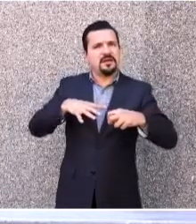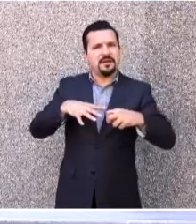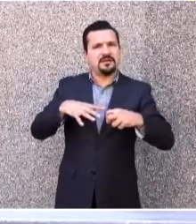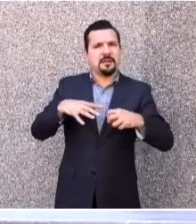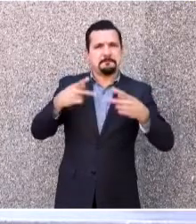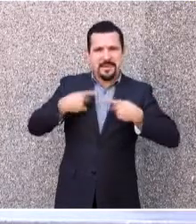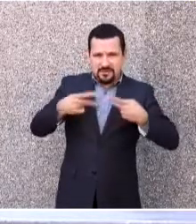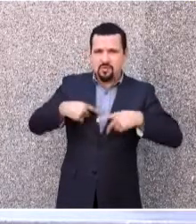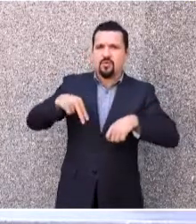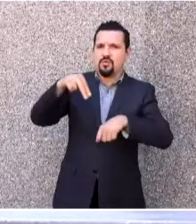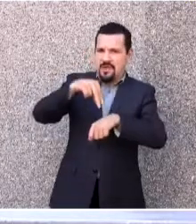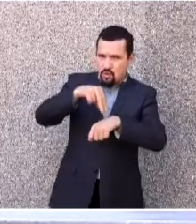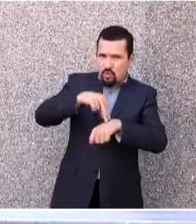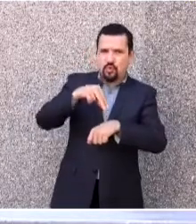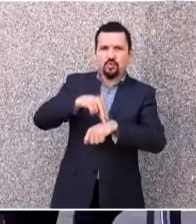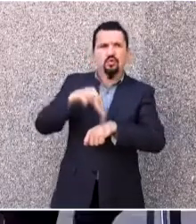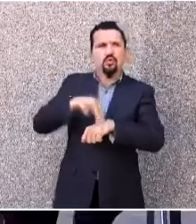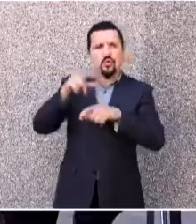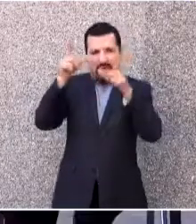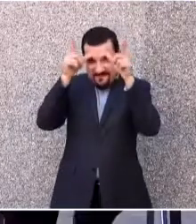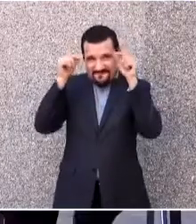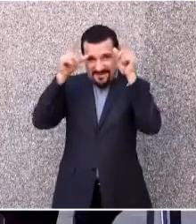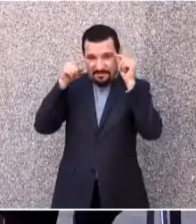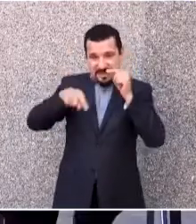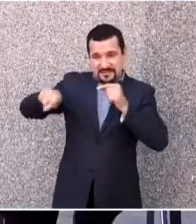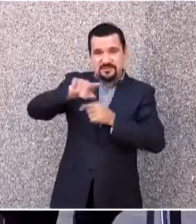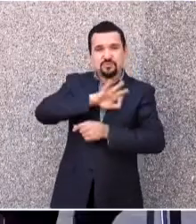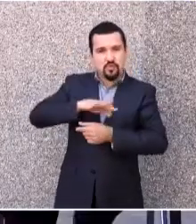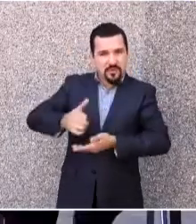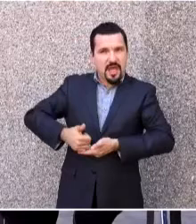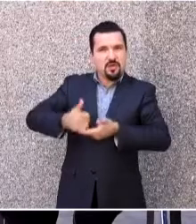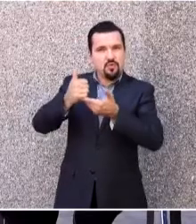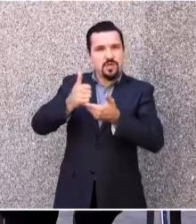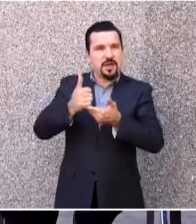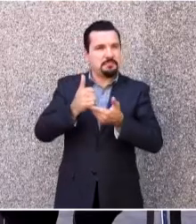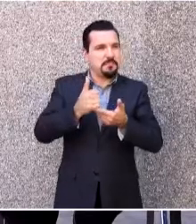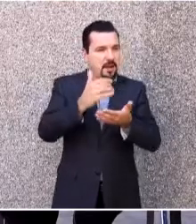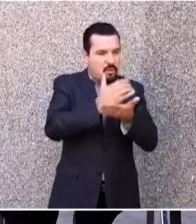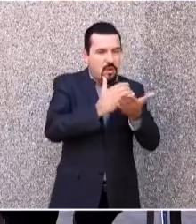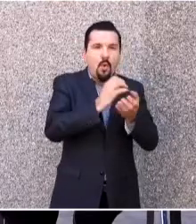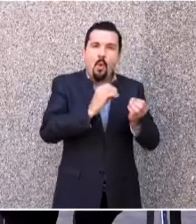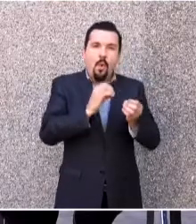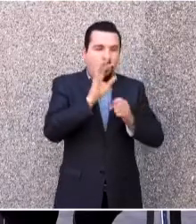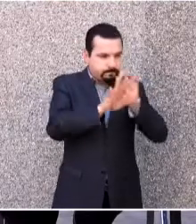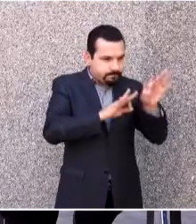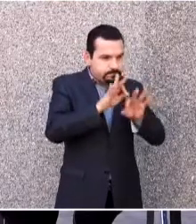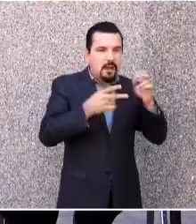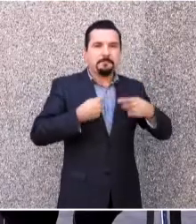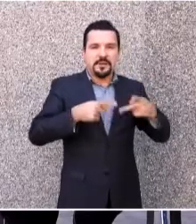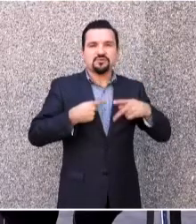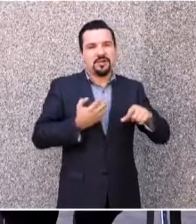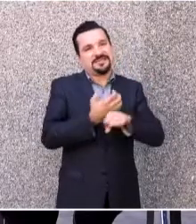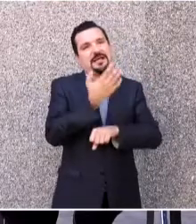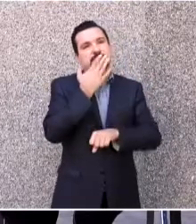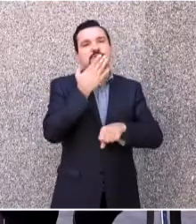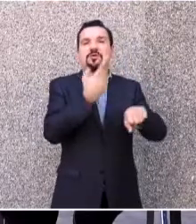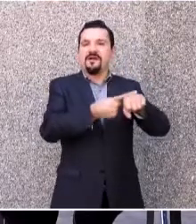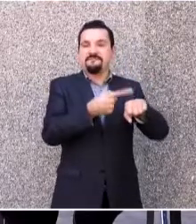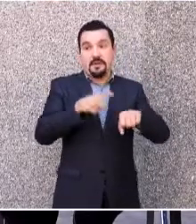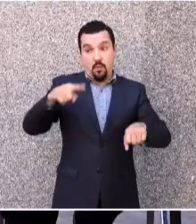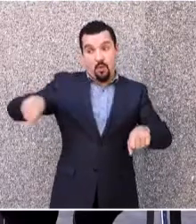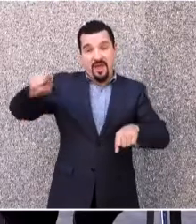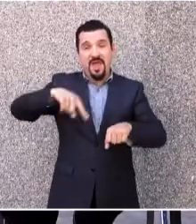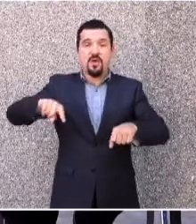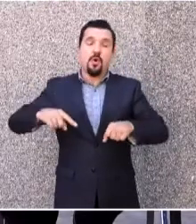su personal, para que ampliemos la capacidad de respuesta del Estado de Sonora. Entonces, creo que esto es importante, estamos trabajando